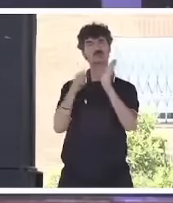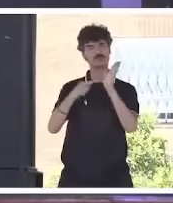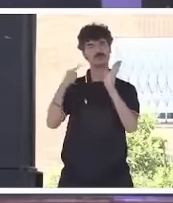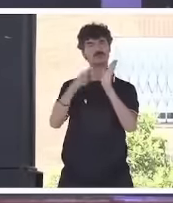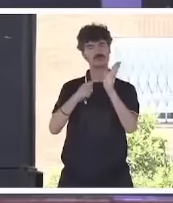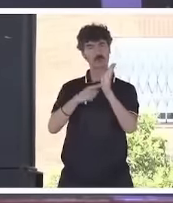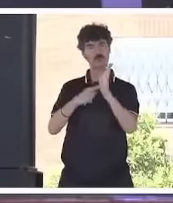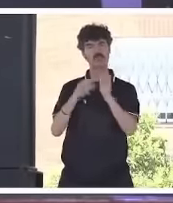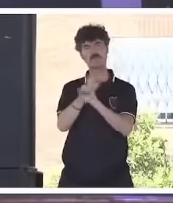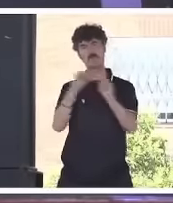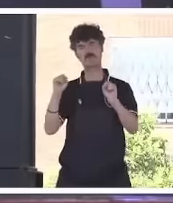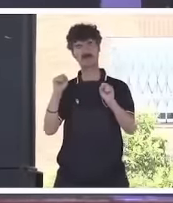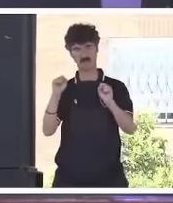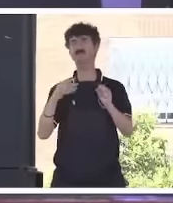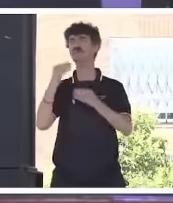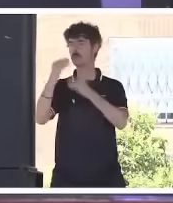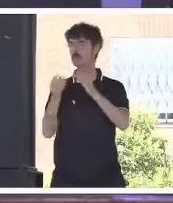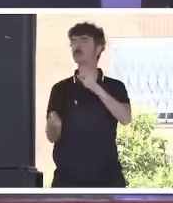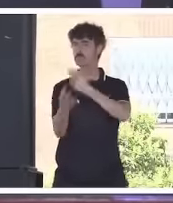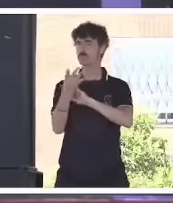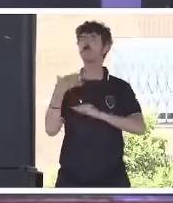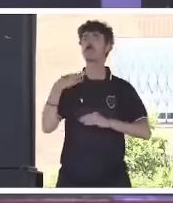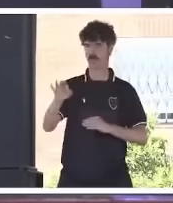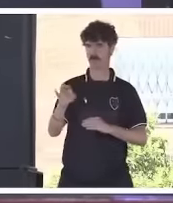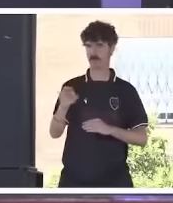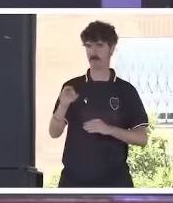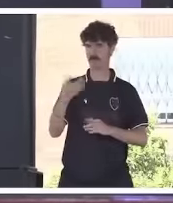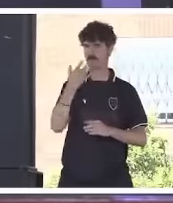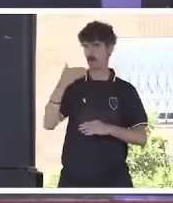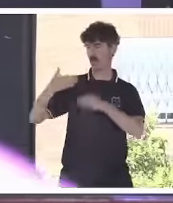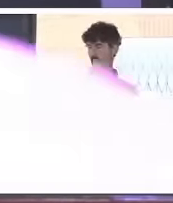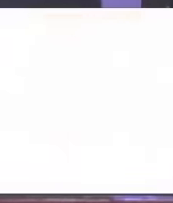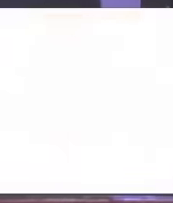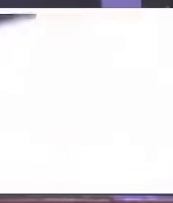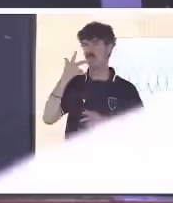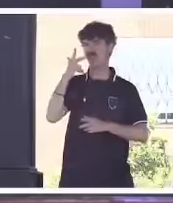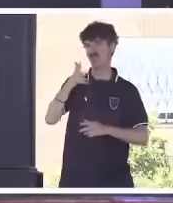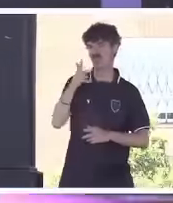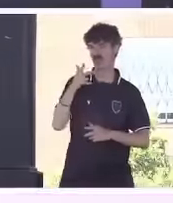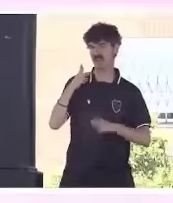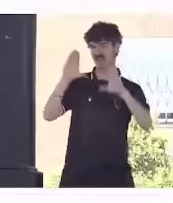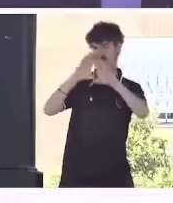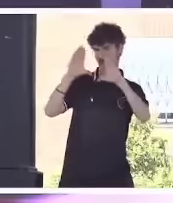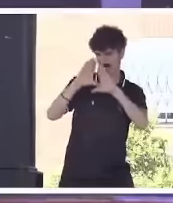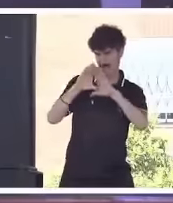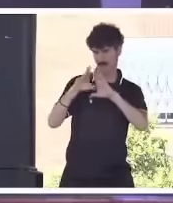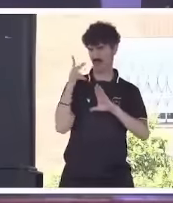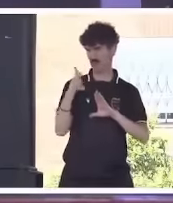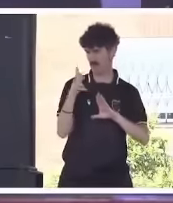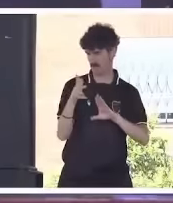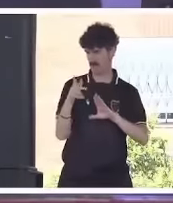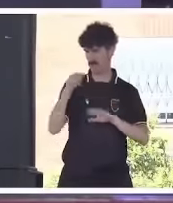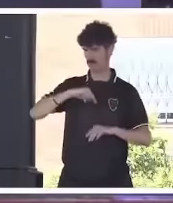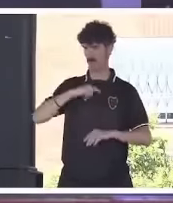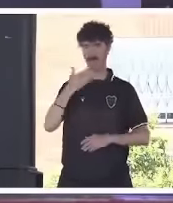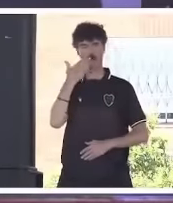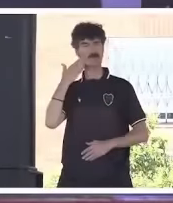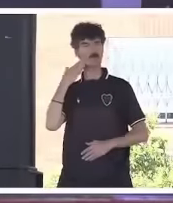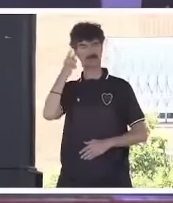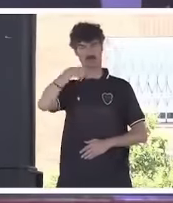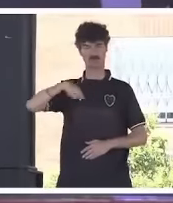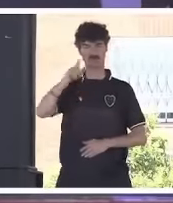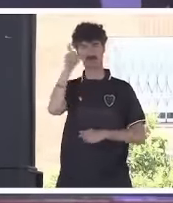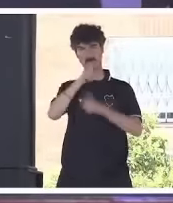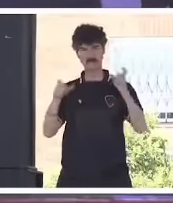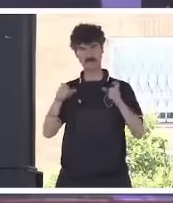eran imposibles. Pusimos en pie toda una nueva generación de derechos feministas que hacen sentir orgullosa a la